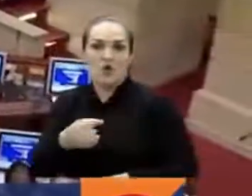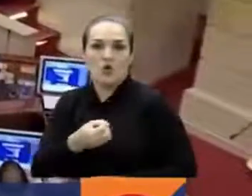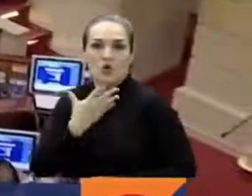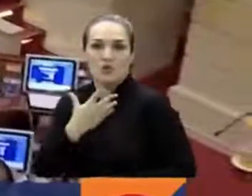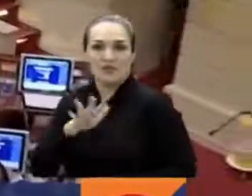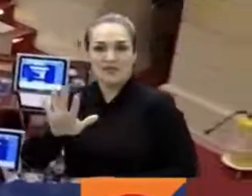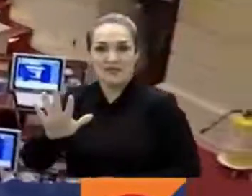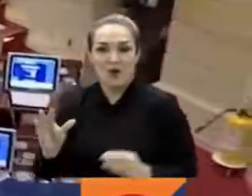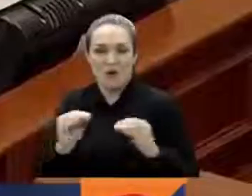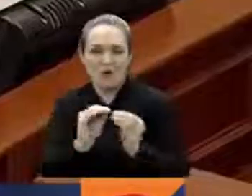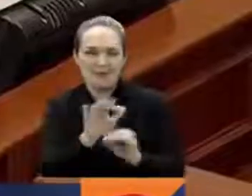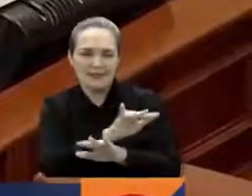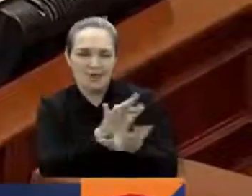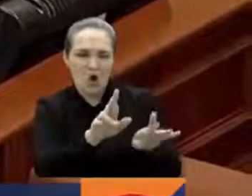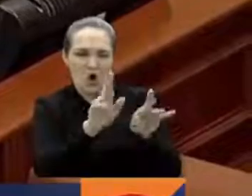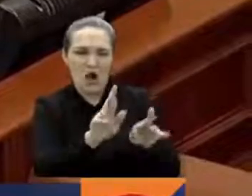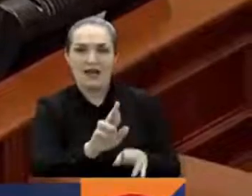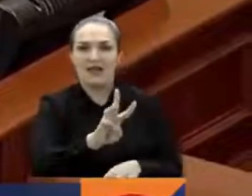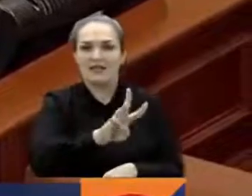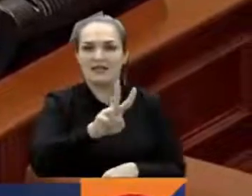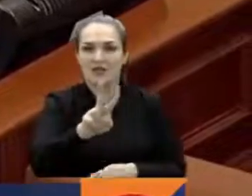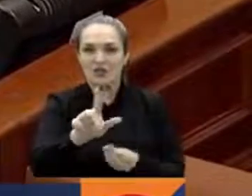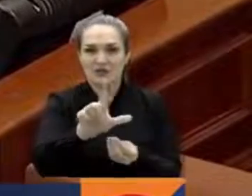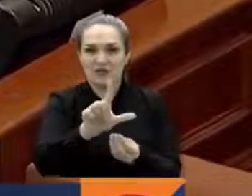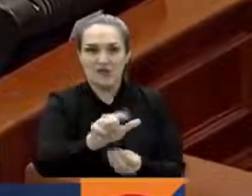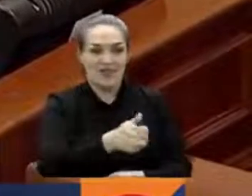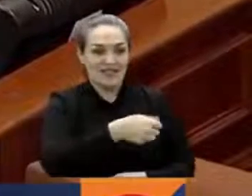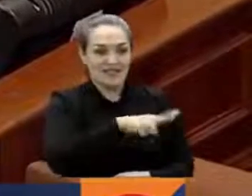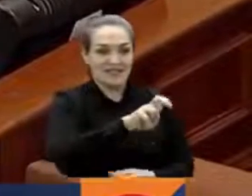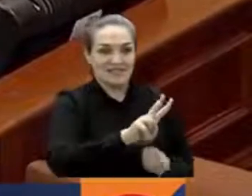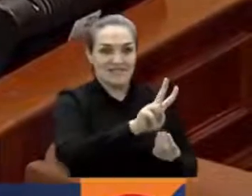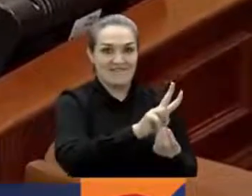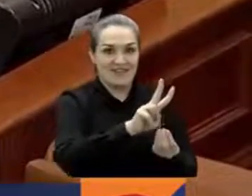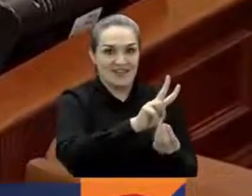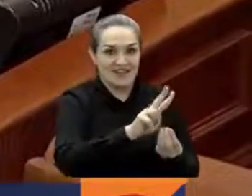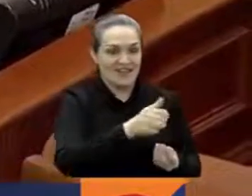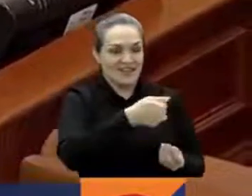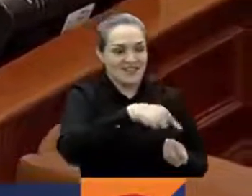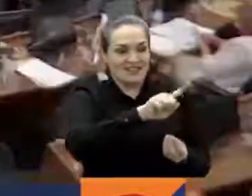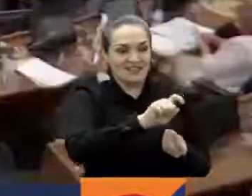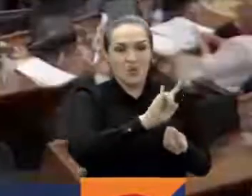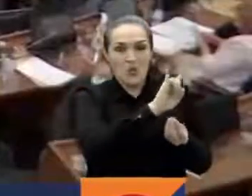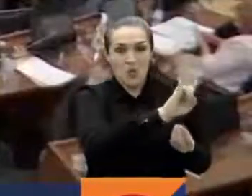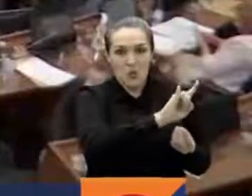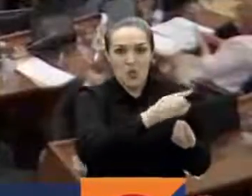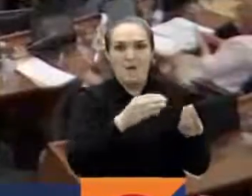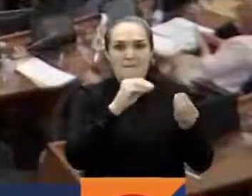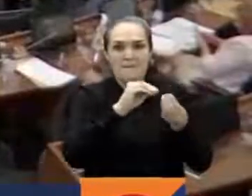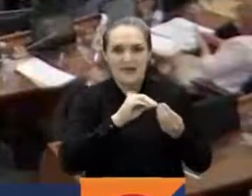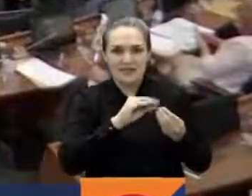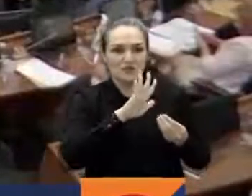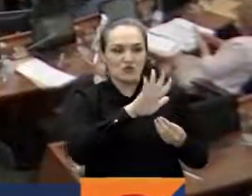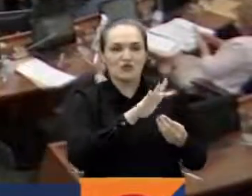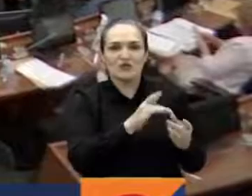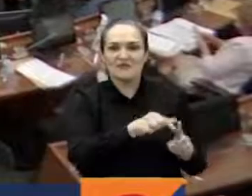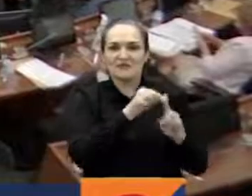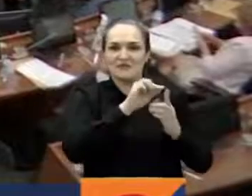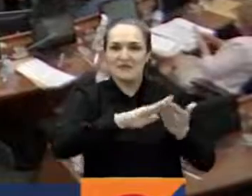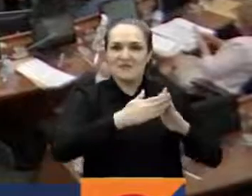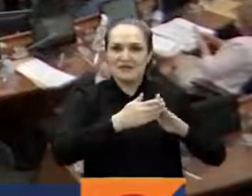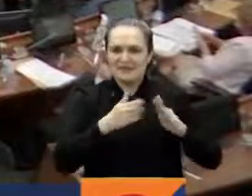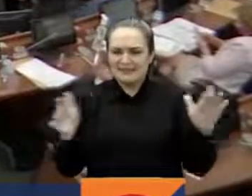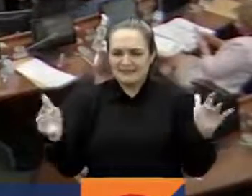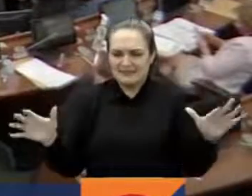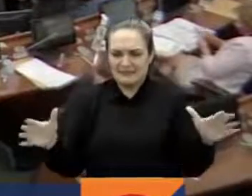32 liberales, a 17 verdes, a 16 del Partido de la U y a 16 de Circunscripción de Paz. Hasta